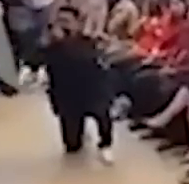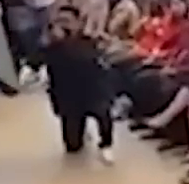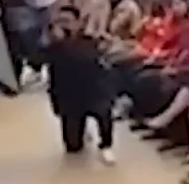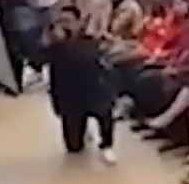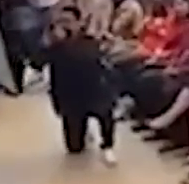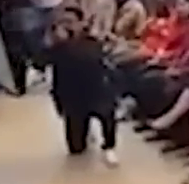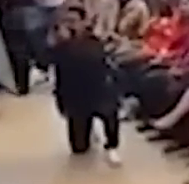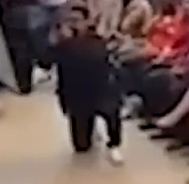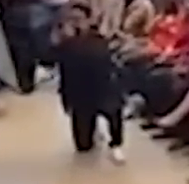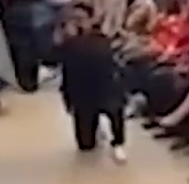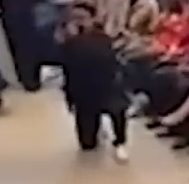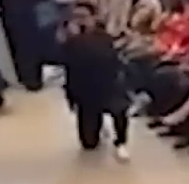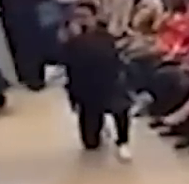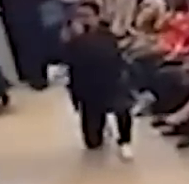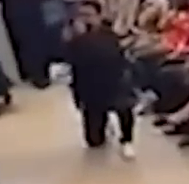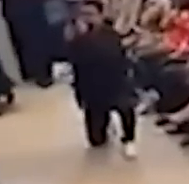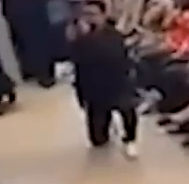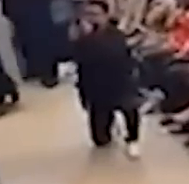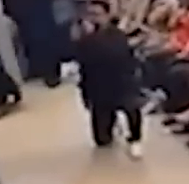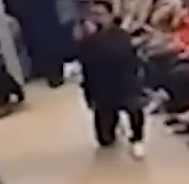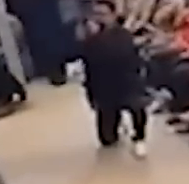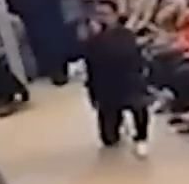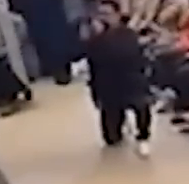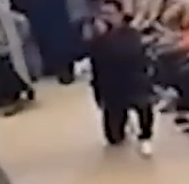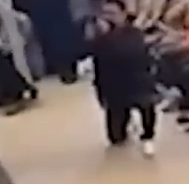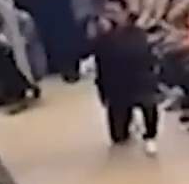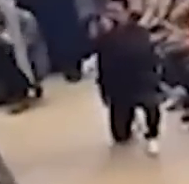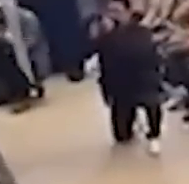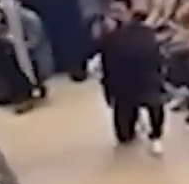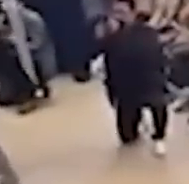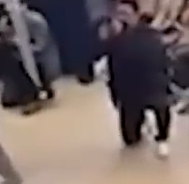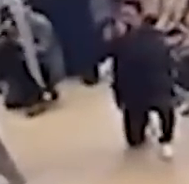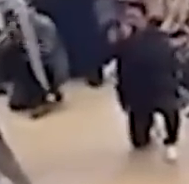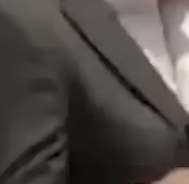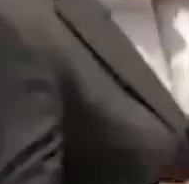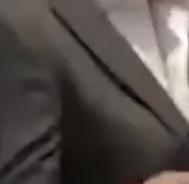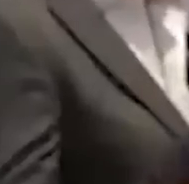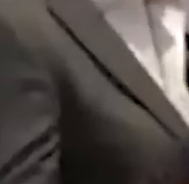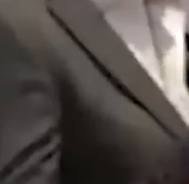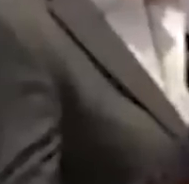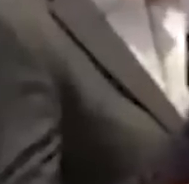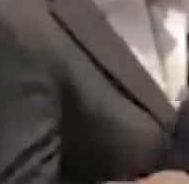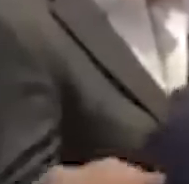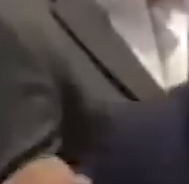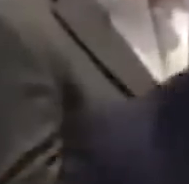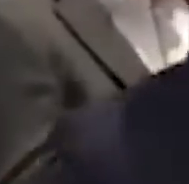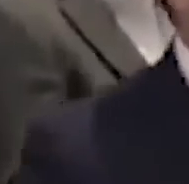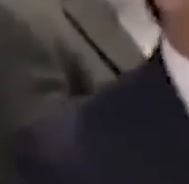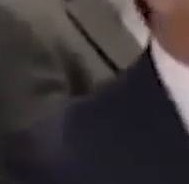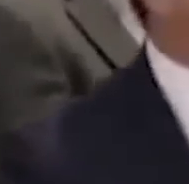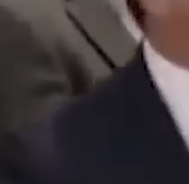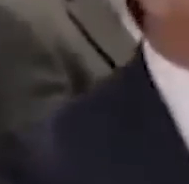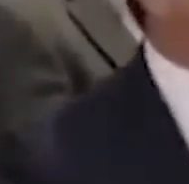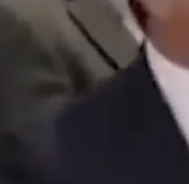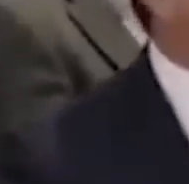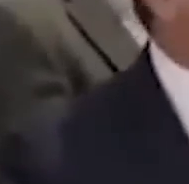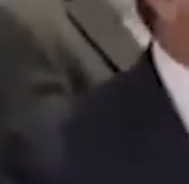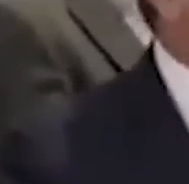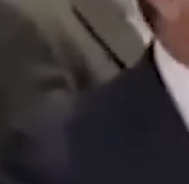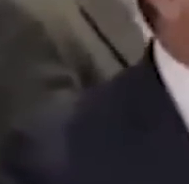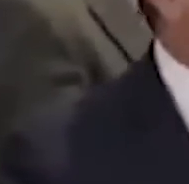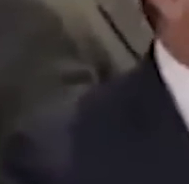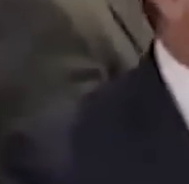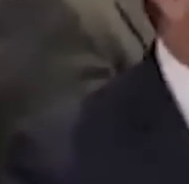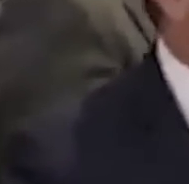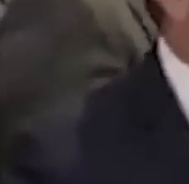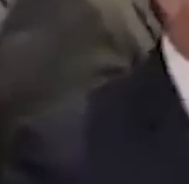Reforma el 1 de septiembre, ya mostraba cómo en las preferencias por partido de cara a este proceso, PRI y PAN no cuentan con los